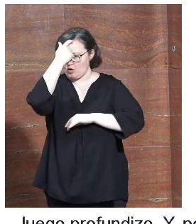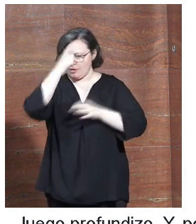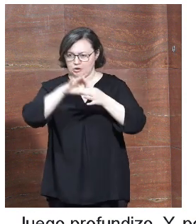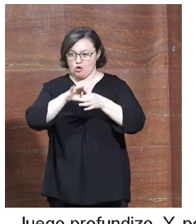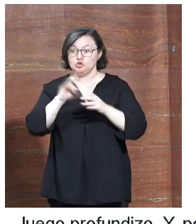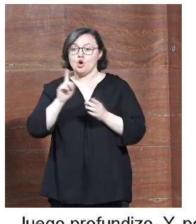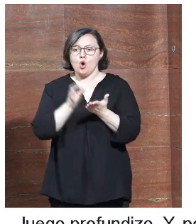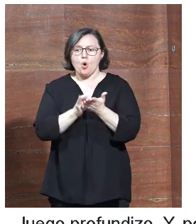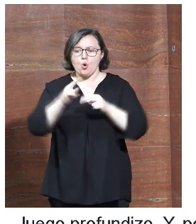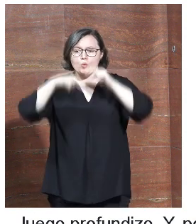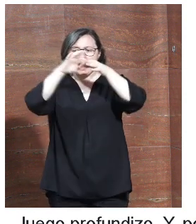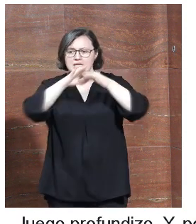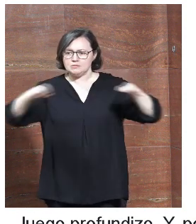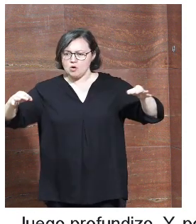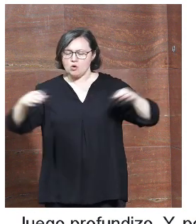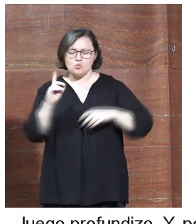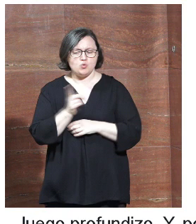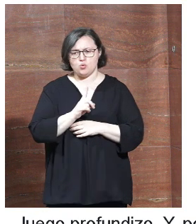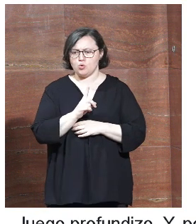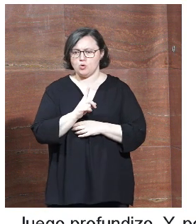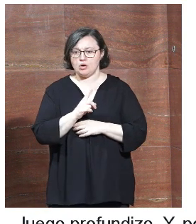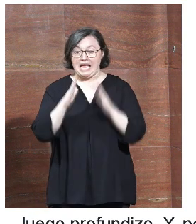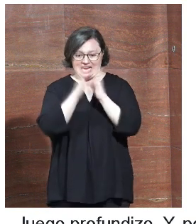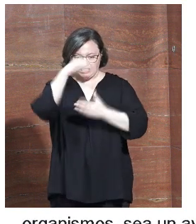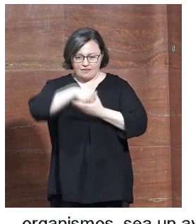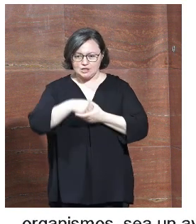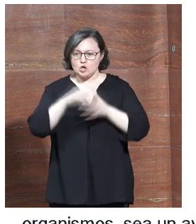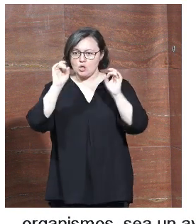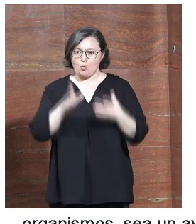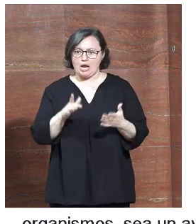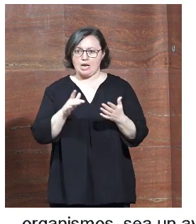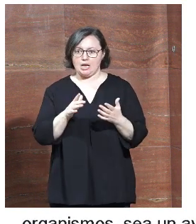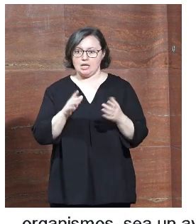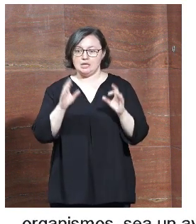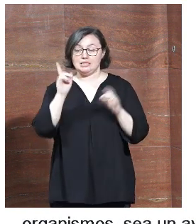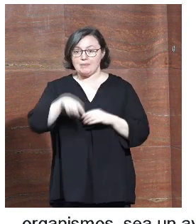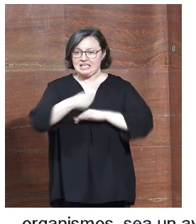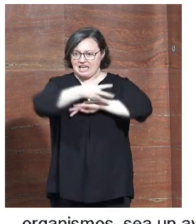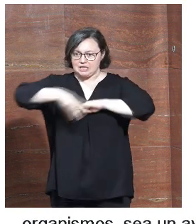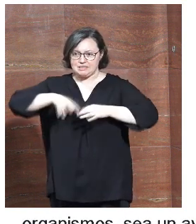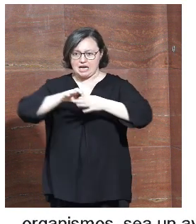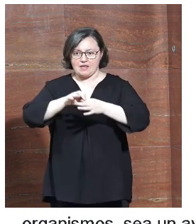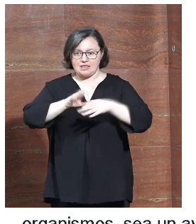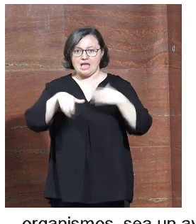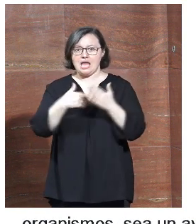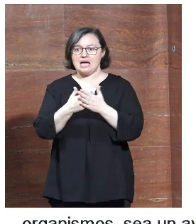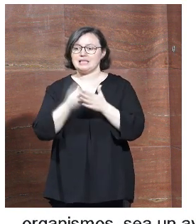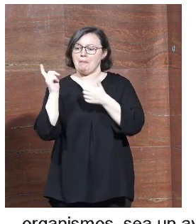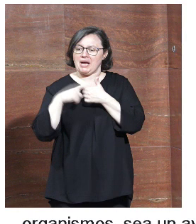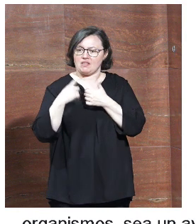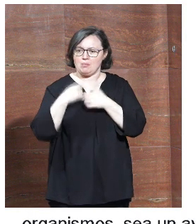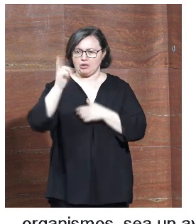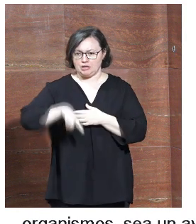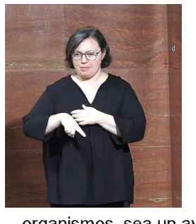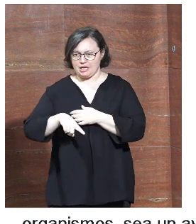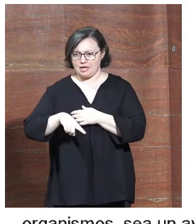urbanismo debería tomar decisiones dentro de casa, siendo casa la entidad. Incorporar también la participación, es decir,